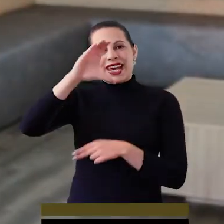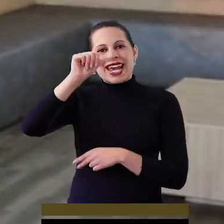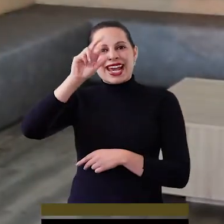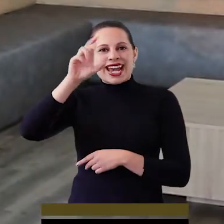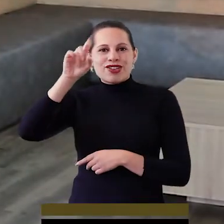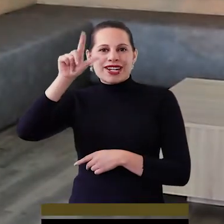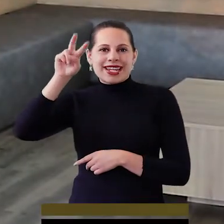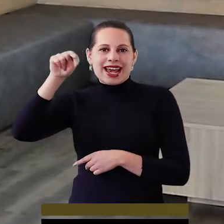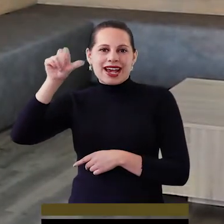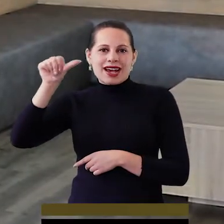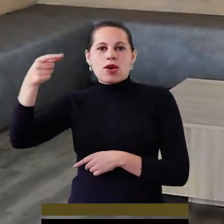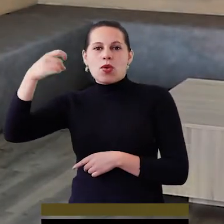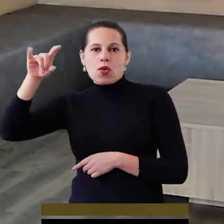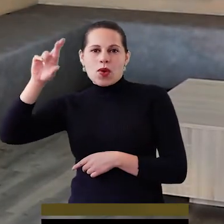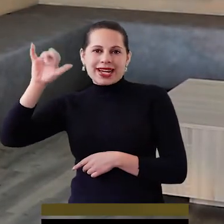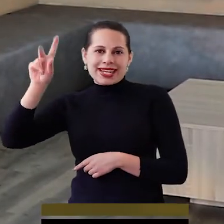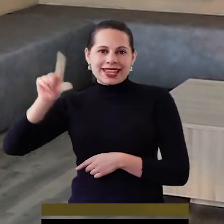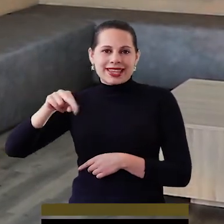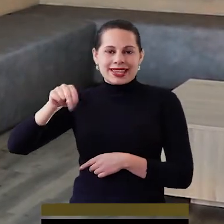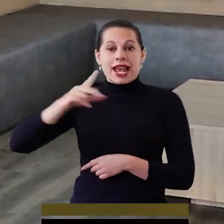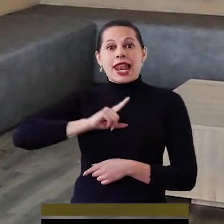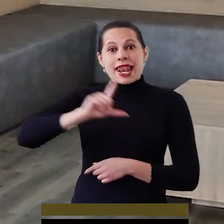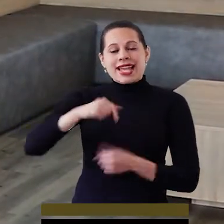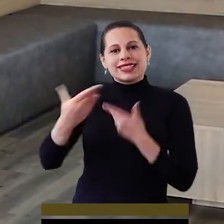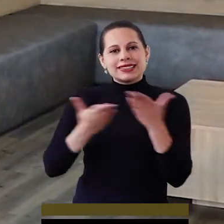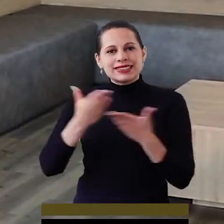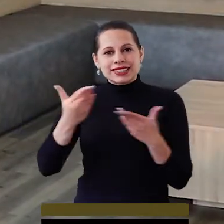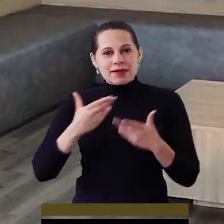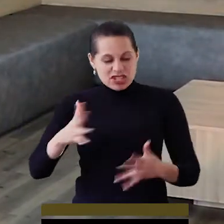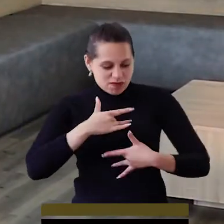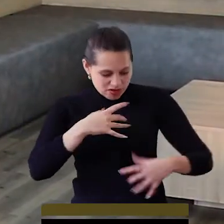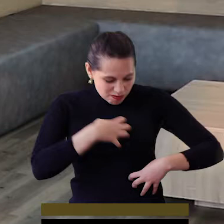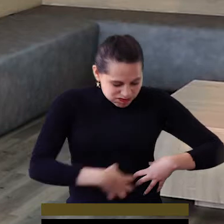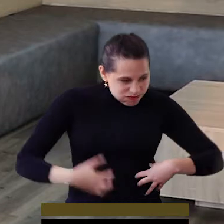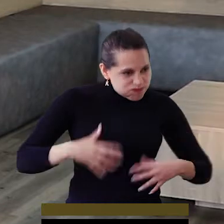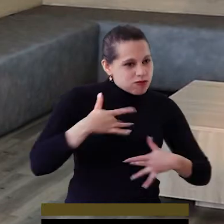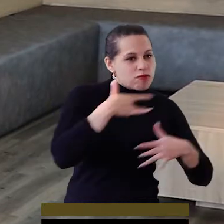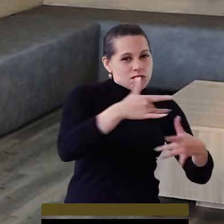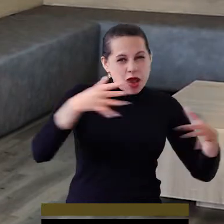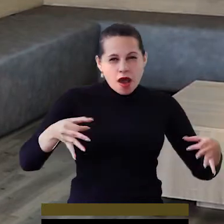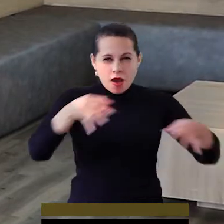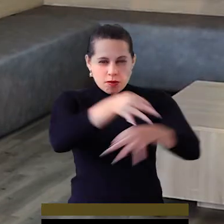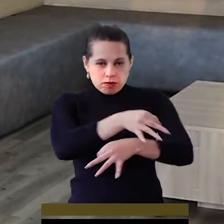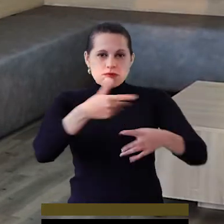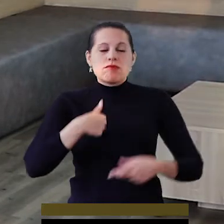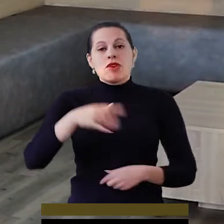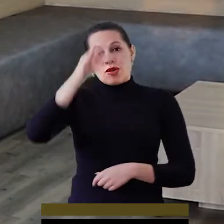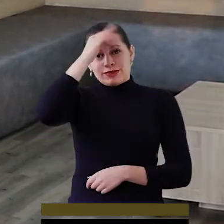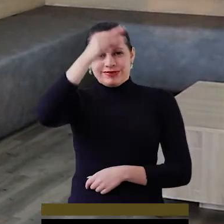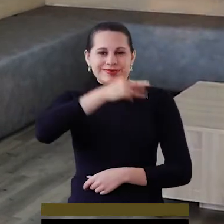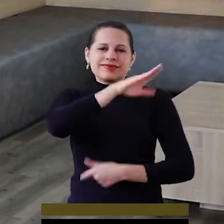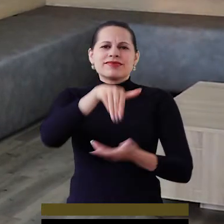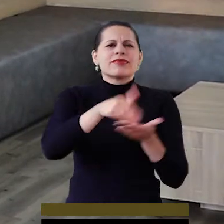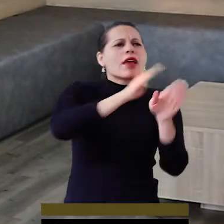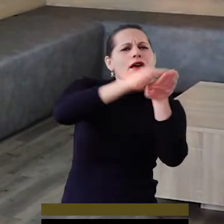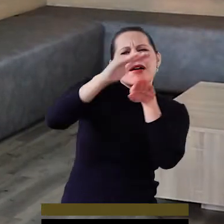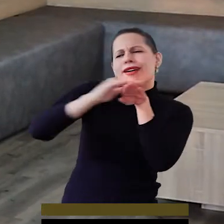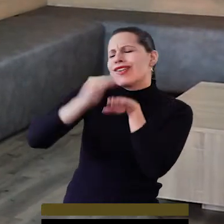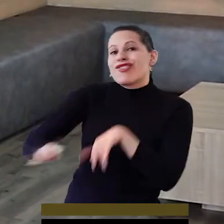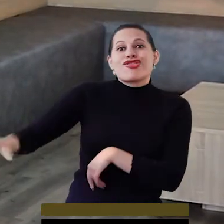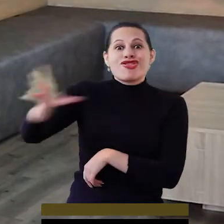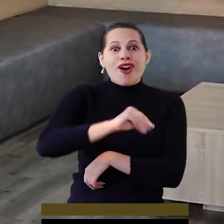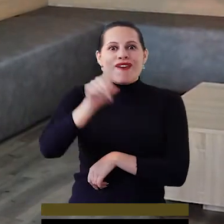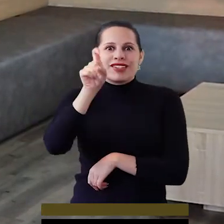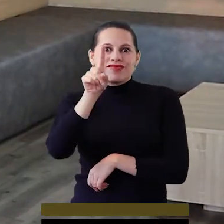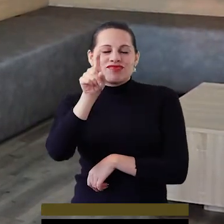Hola, soy Carolina Guarín Villabón, líder del Servicio de Donación y Transplante del Hospital Militar Central. Queremos invitarlos a todos al